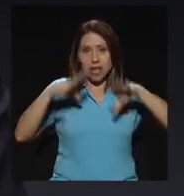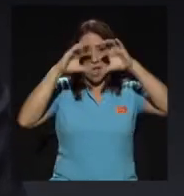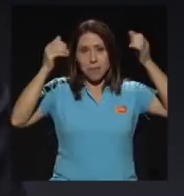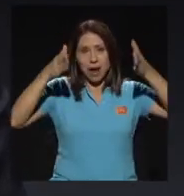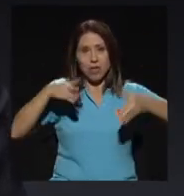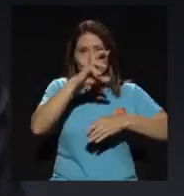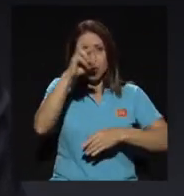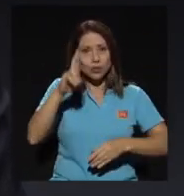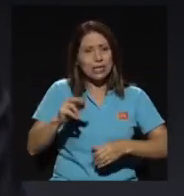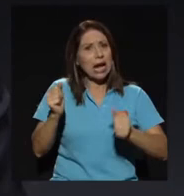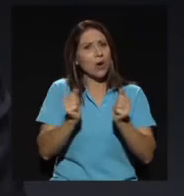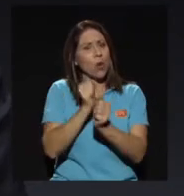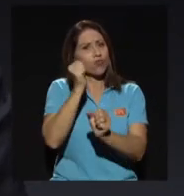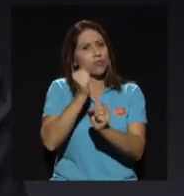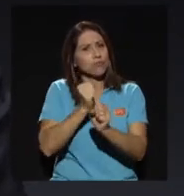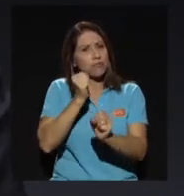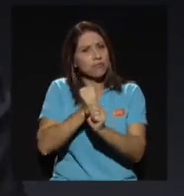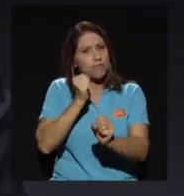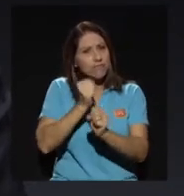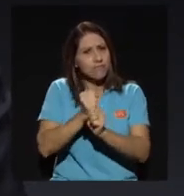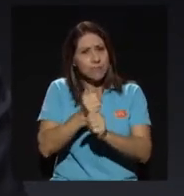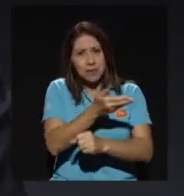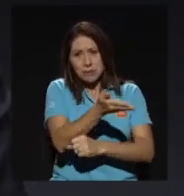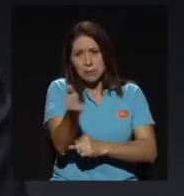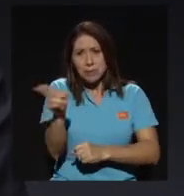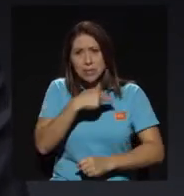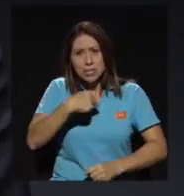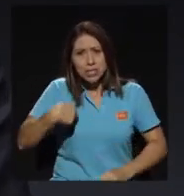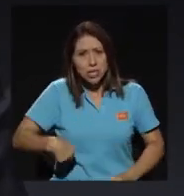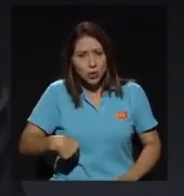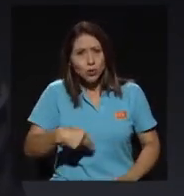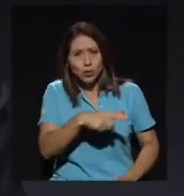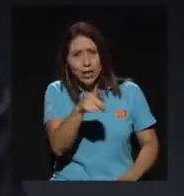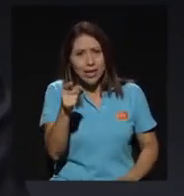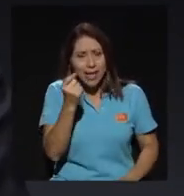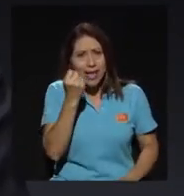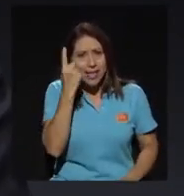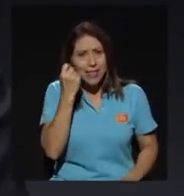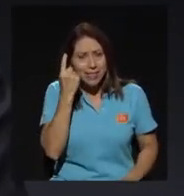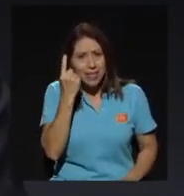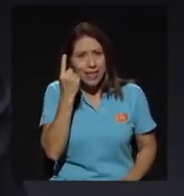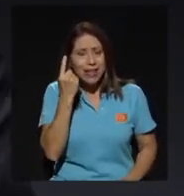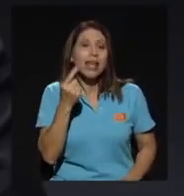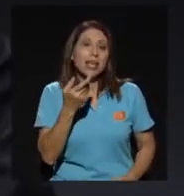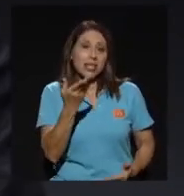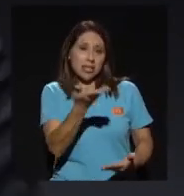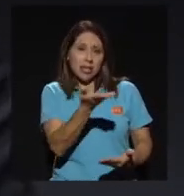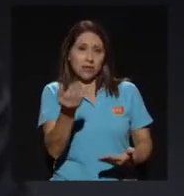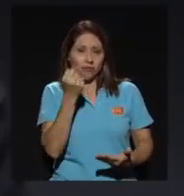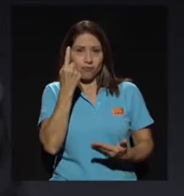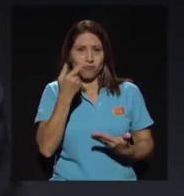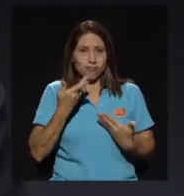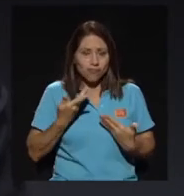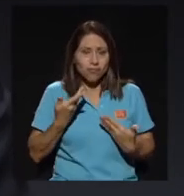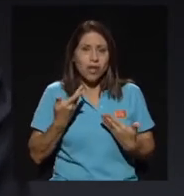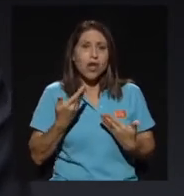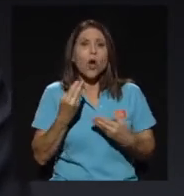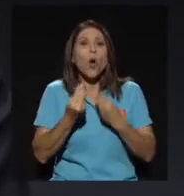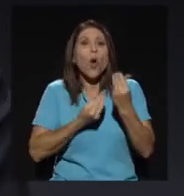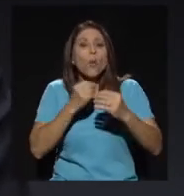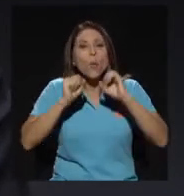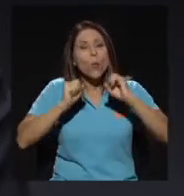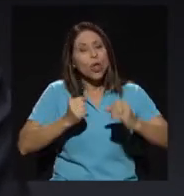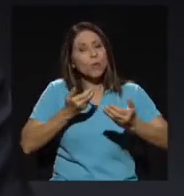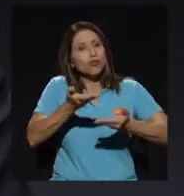entender y hacer entender a los chinos entender a los chinos y hacerlos entender cómo podemos desarrollar una relación